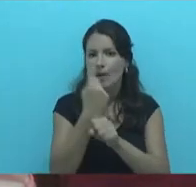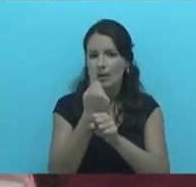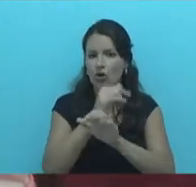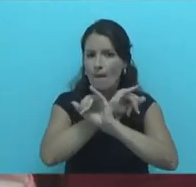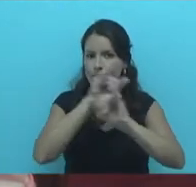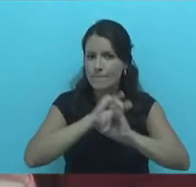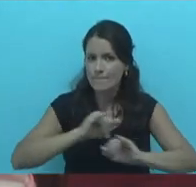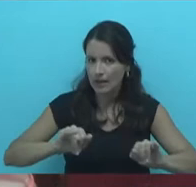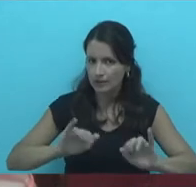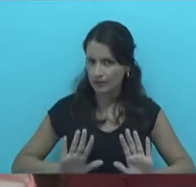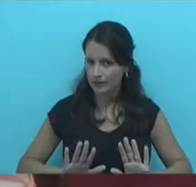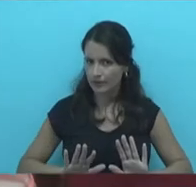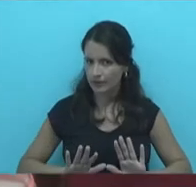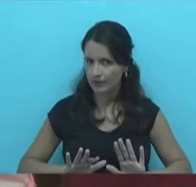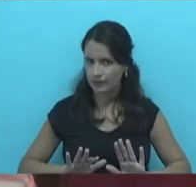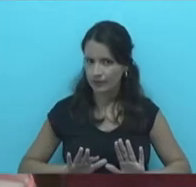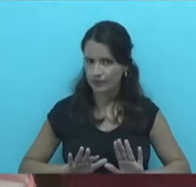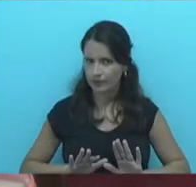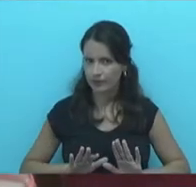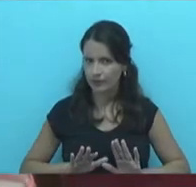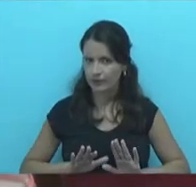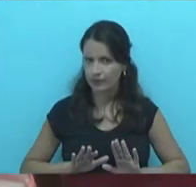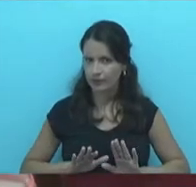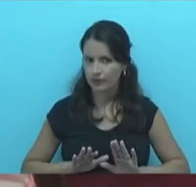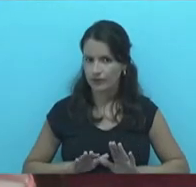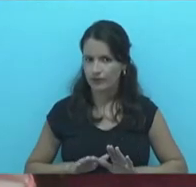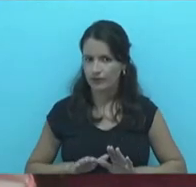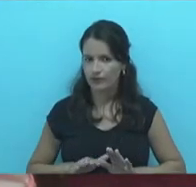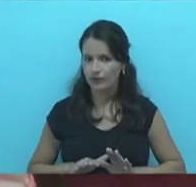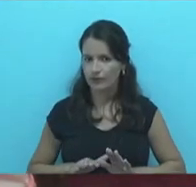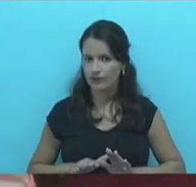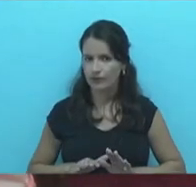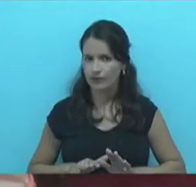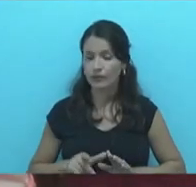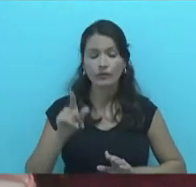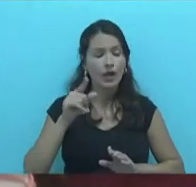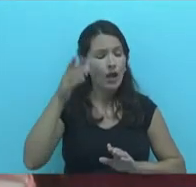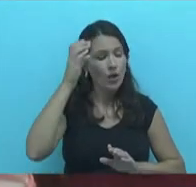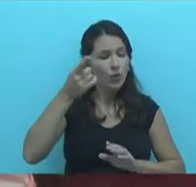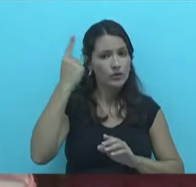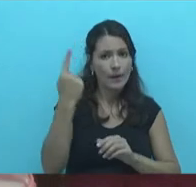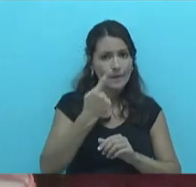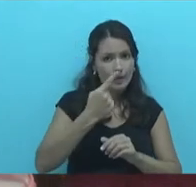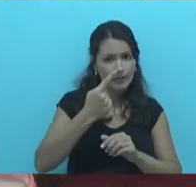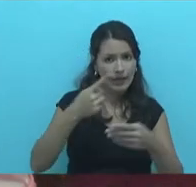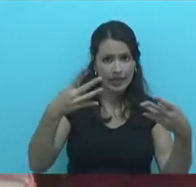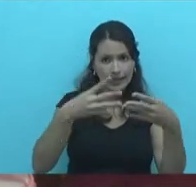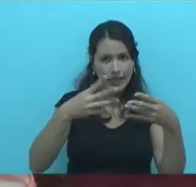quiero aclarar que en la Guerra del Chaco murieron 60.000 bolivianos y